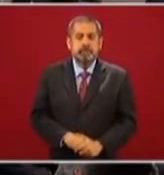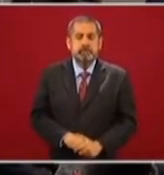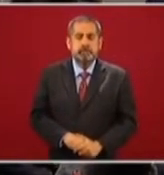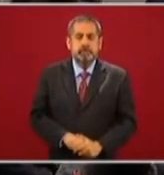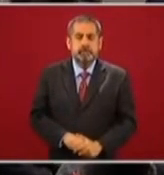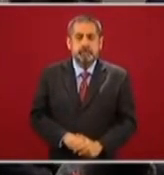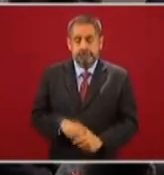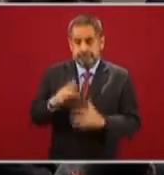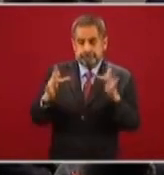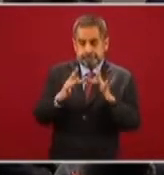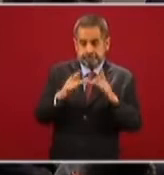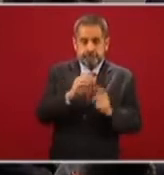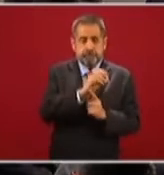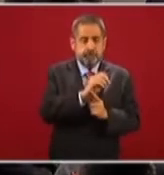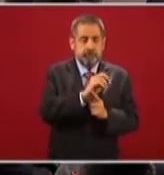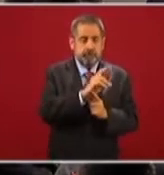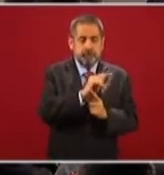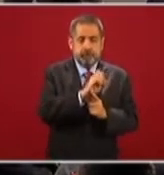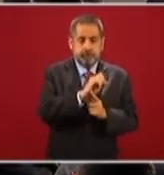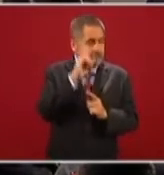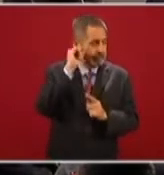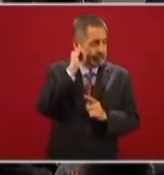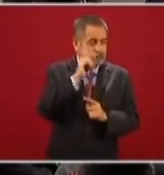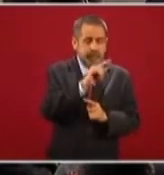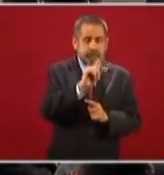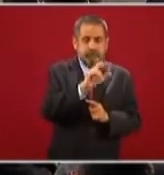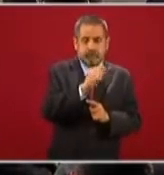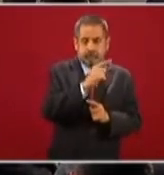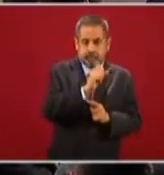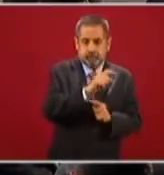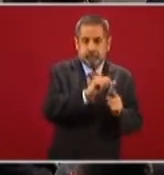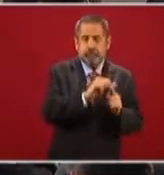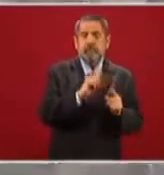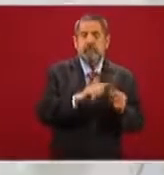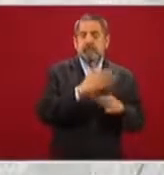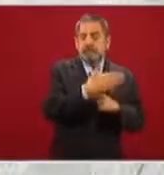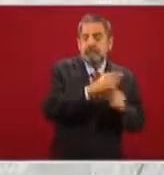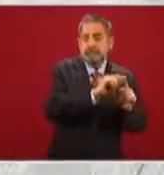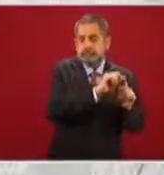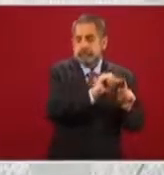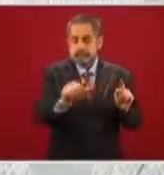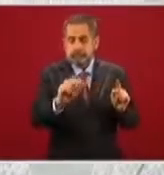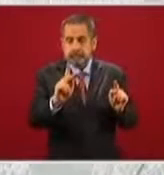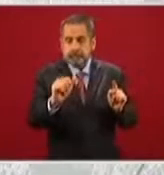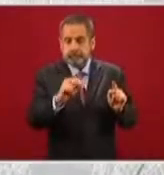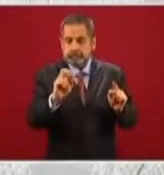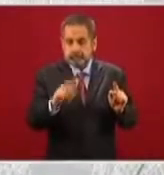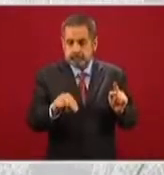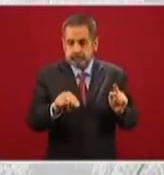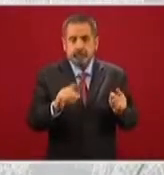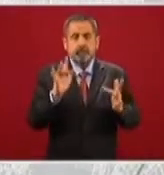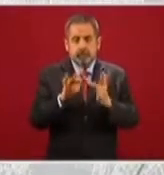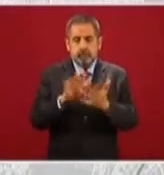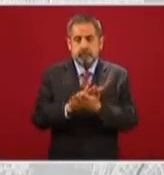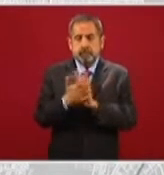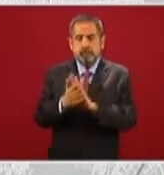Esta es la conexión Oriente-Zaragoza-Peñón, que es desde Pantitlán hasta Peñón y se interconecta, como ahora